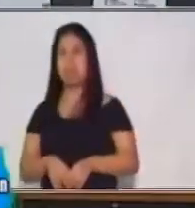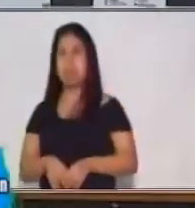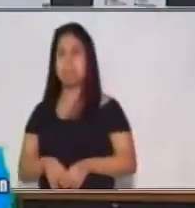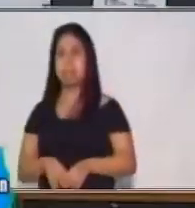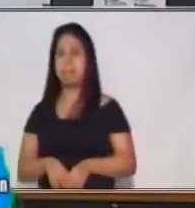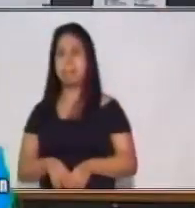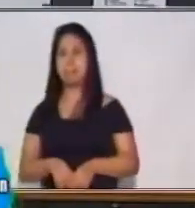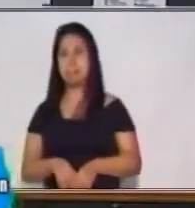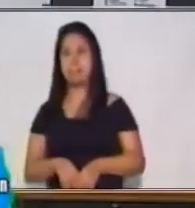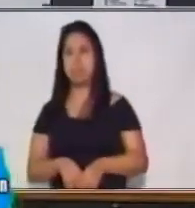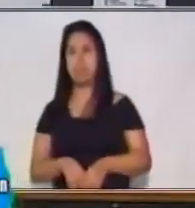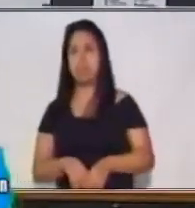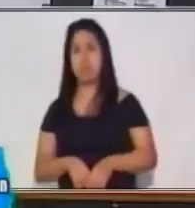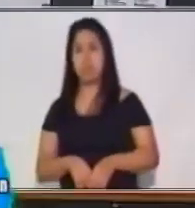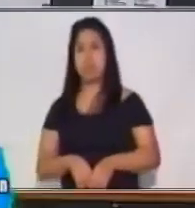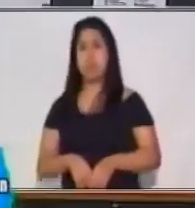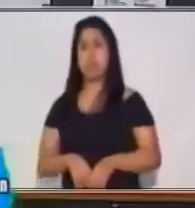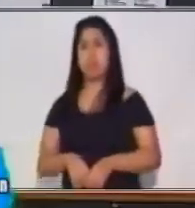alumno.